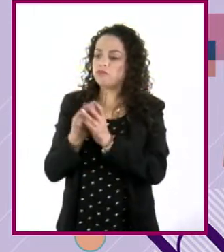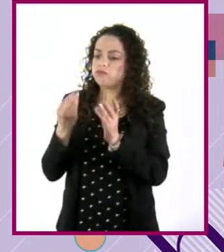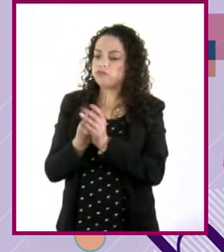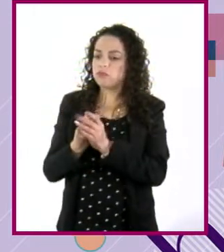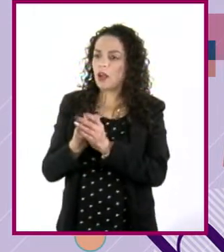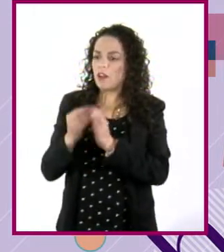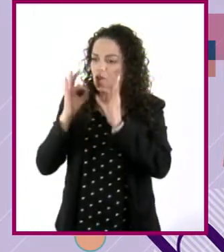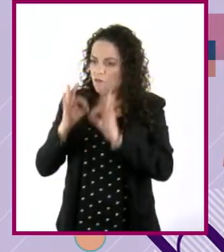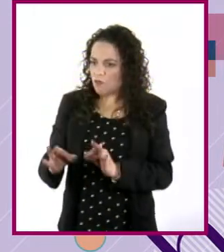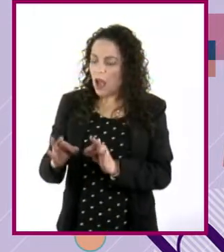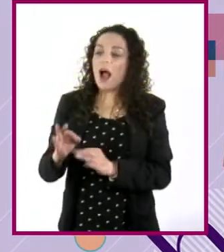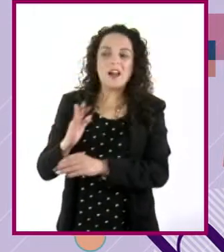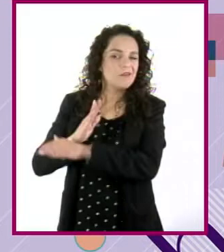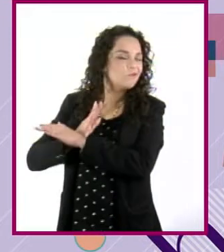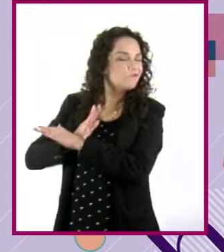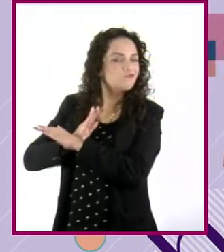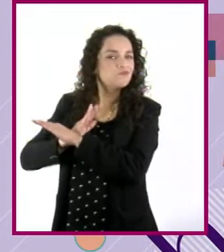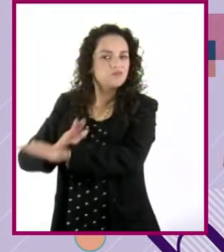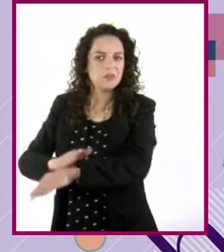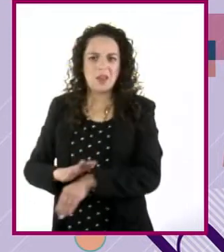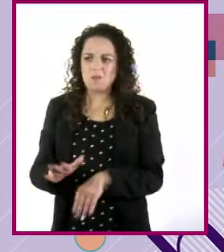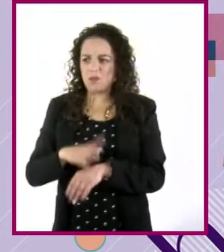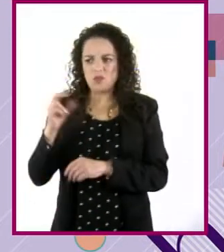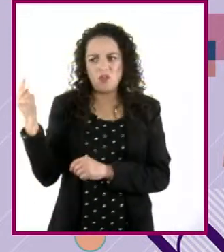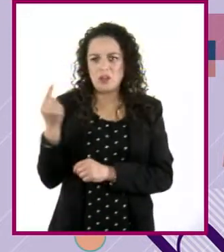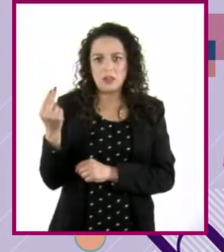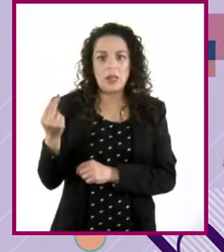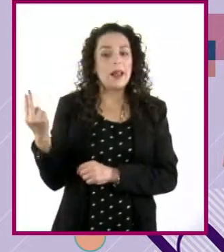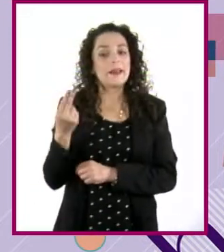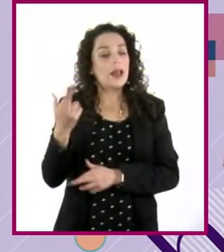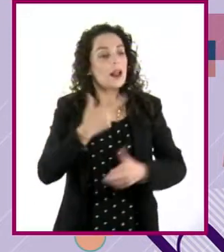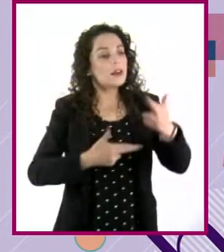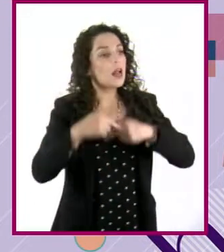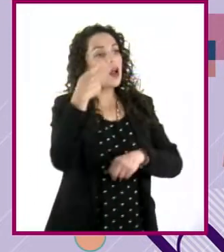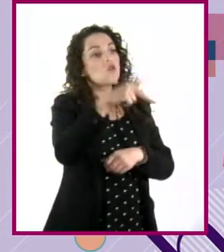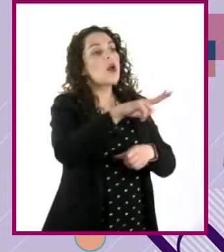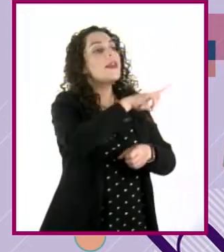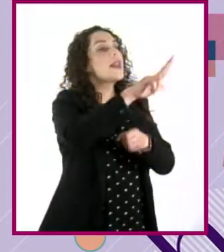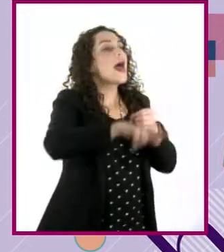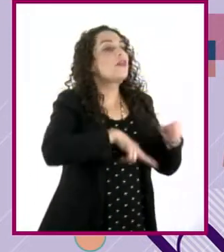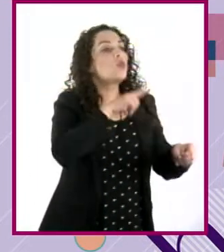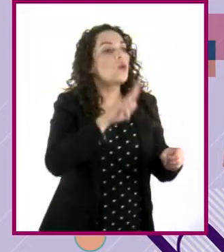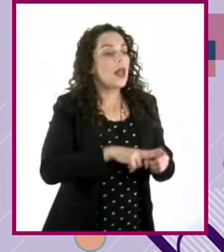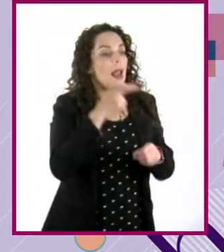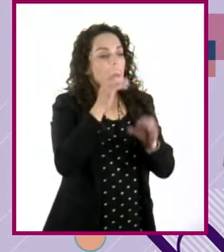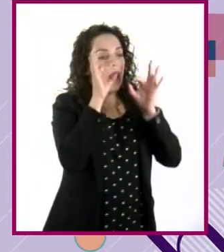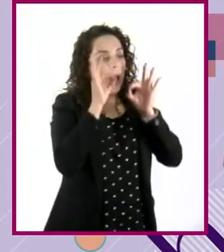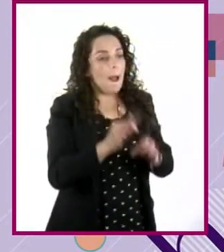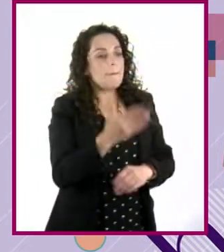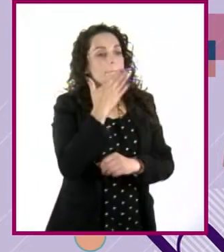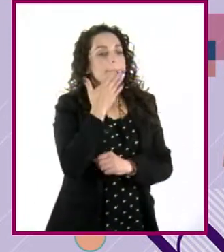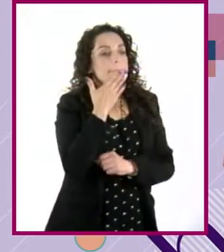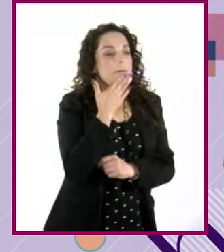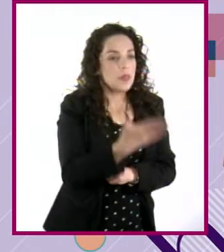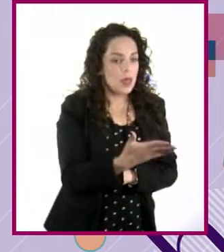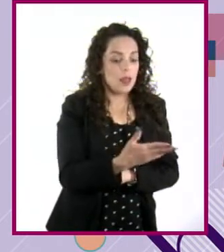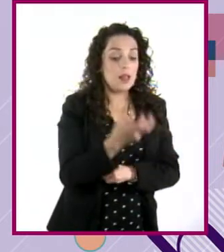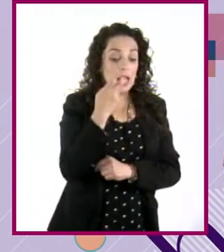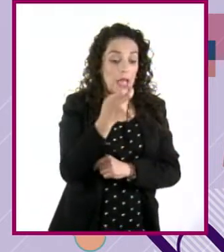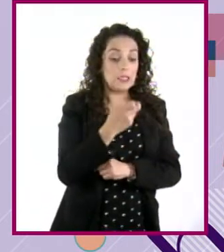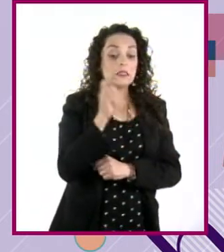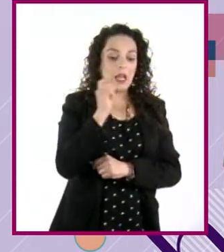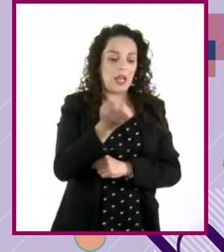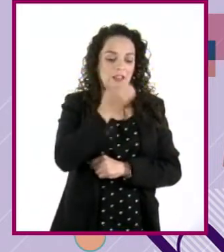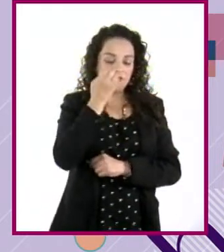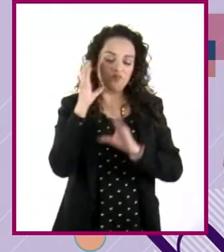innecesario, y un retorno a lo natural, que era considerado el supremo bien por los partidarios de esta escuela